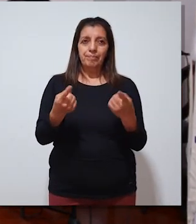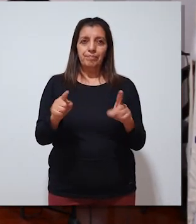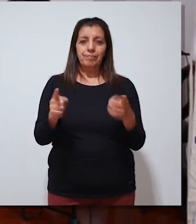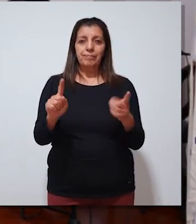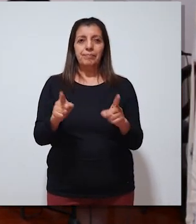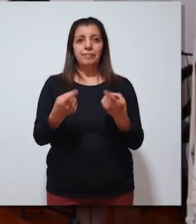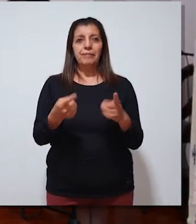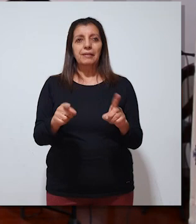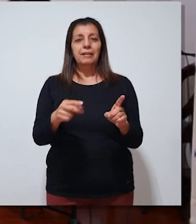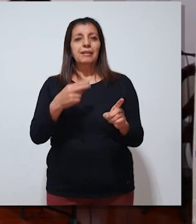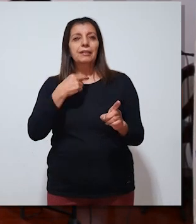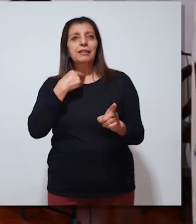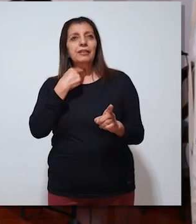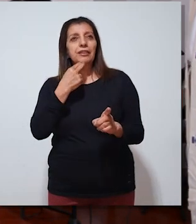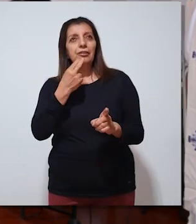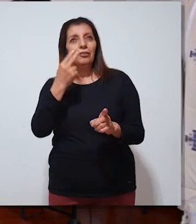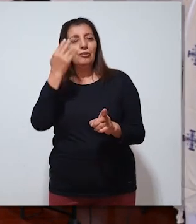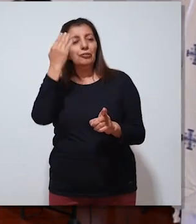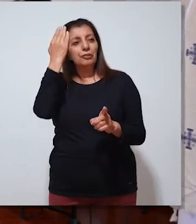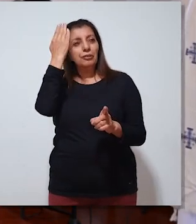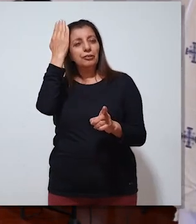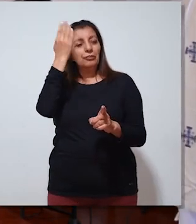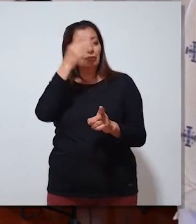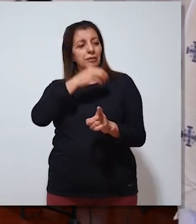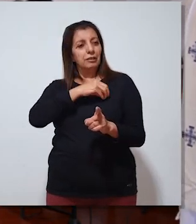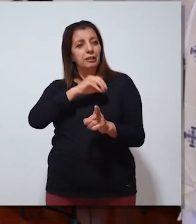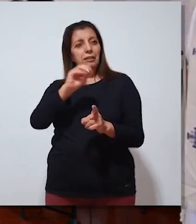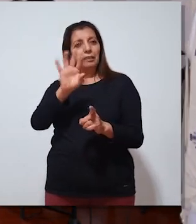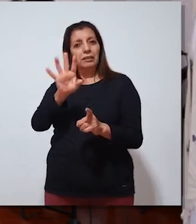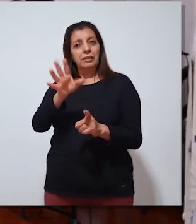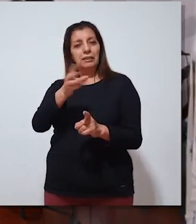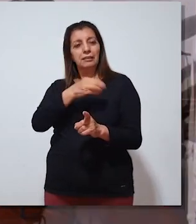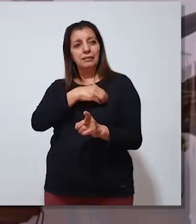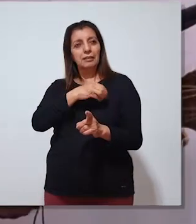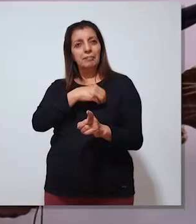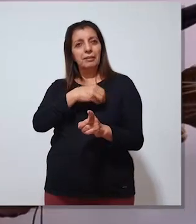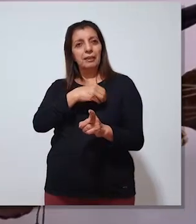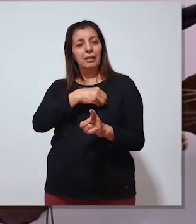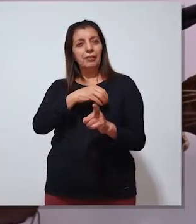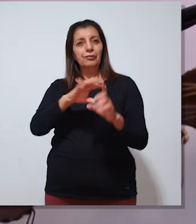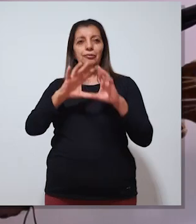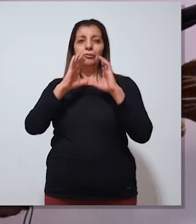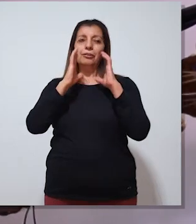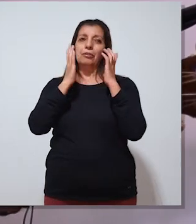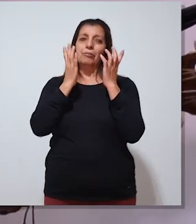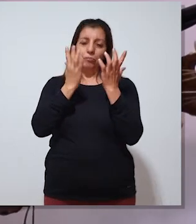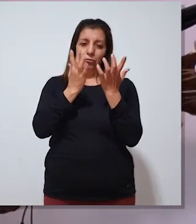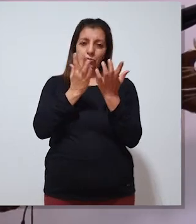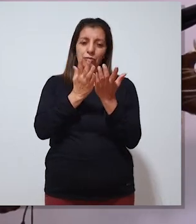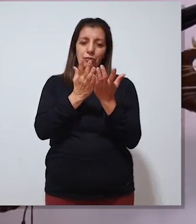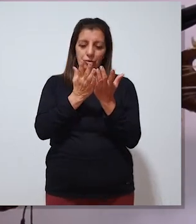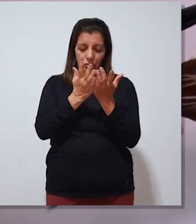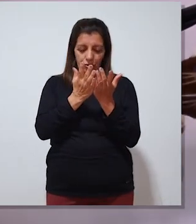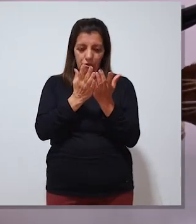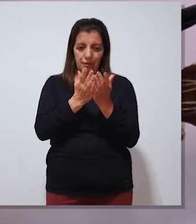Cordero de Dios que quitas el pecado del mundo,